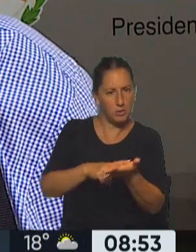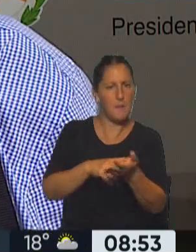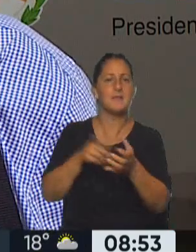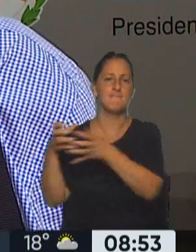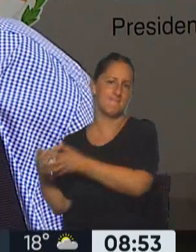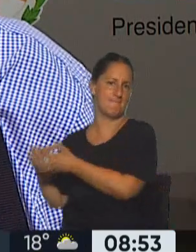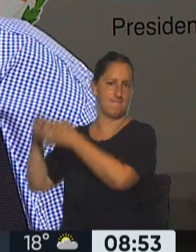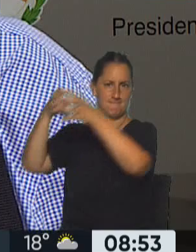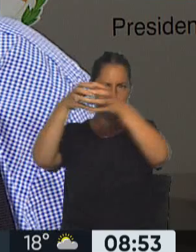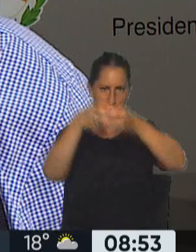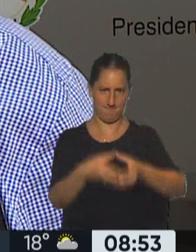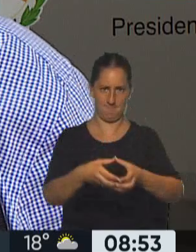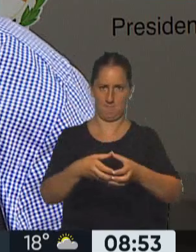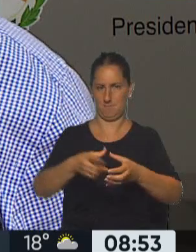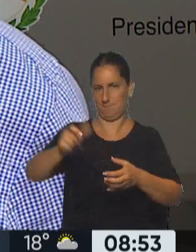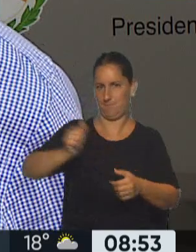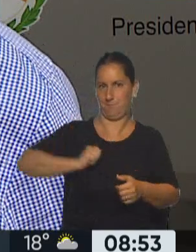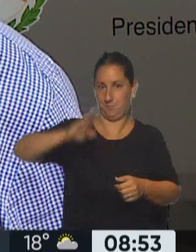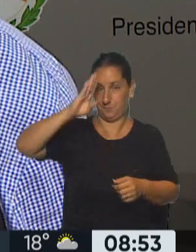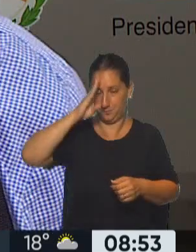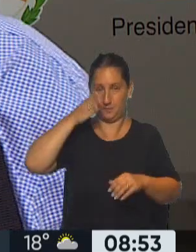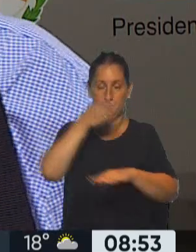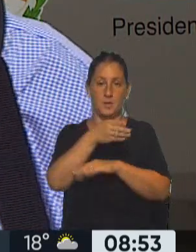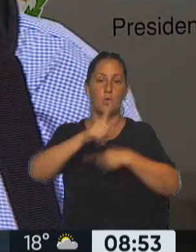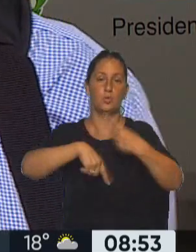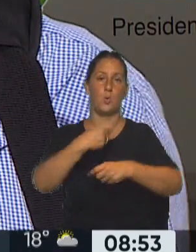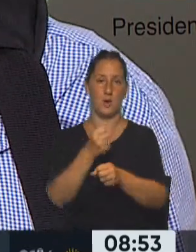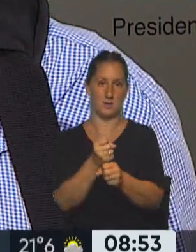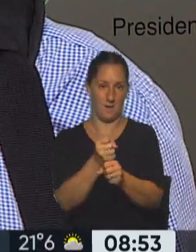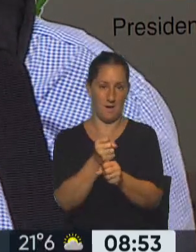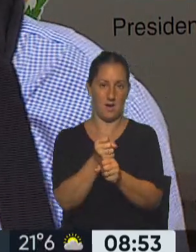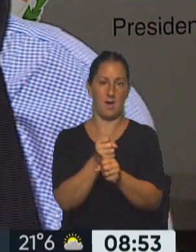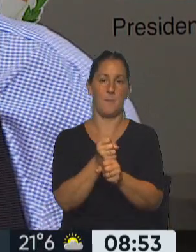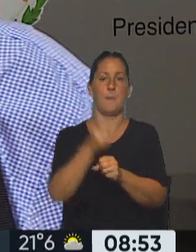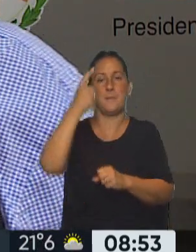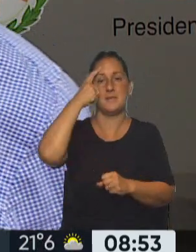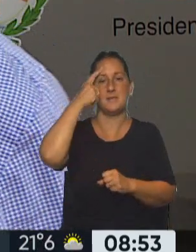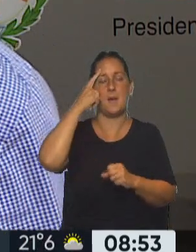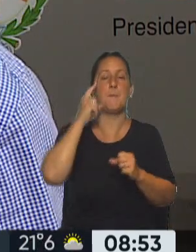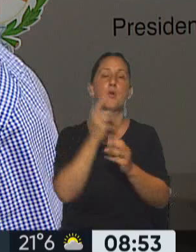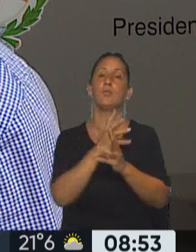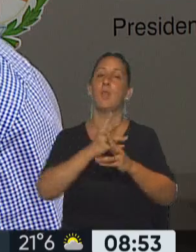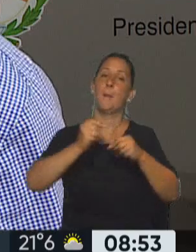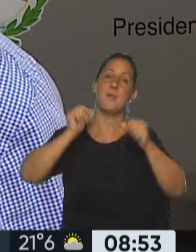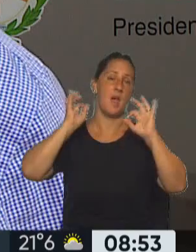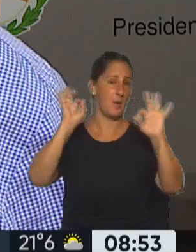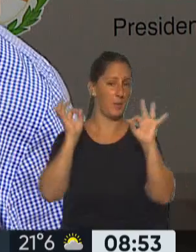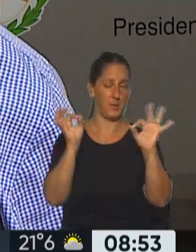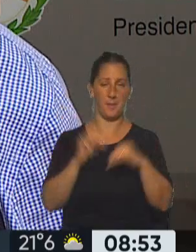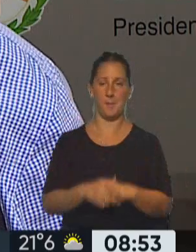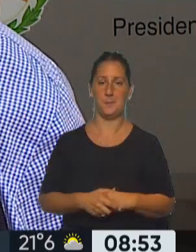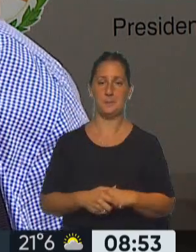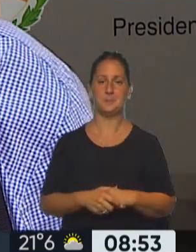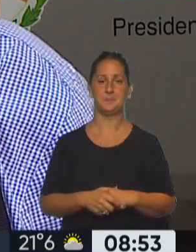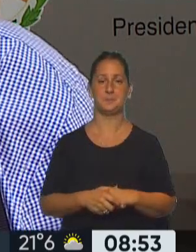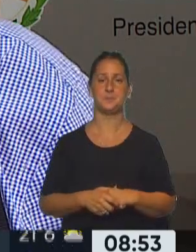personal para seguir trabajando en esto que nosotros nos hemos propuesto dar por terminado con ello de la mejor manera. Bueno, lo que sucedió con